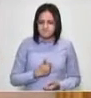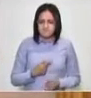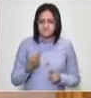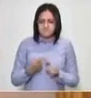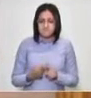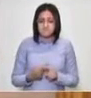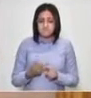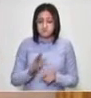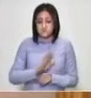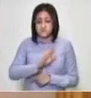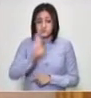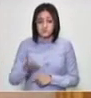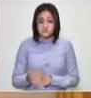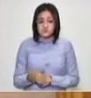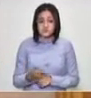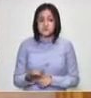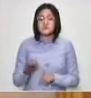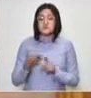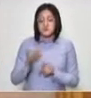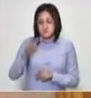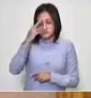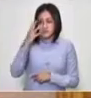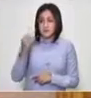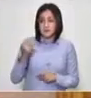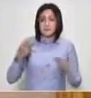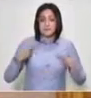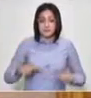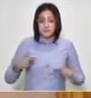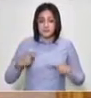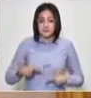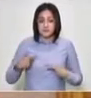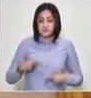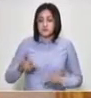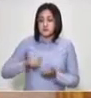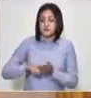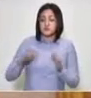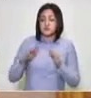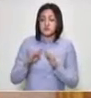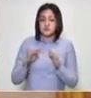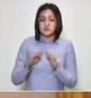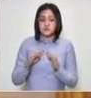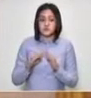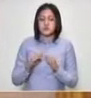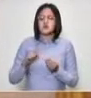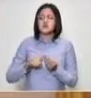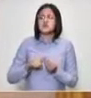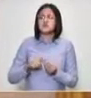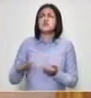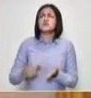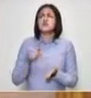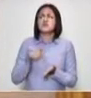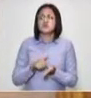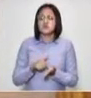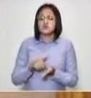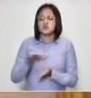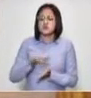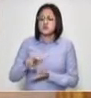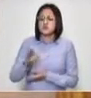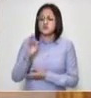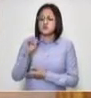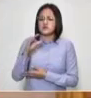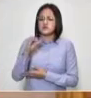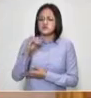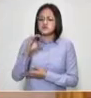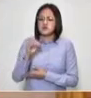privación de la vida inicialmente de 9 personas en un domicilio ubicado en la colonia Francisco